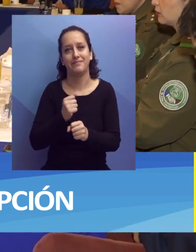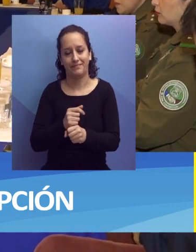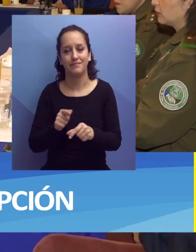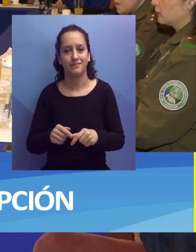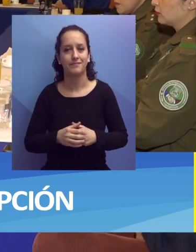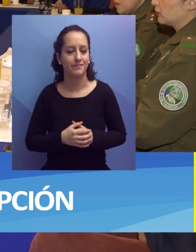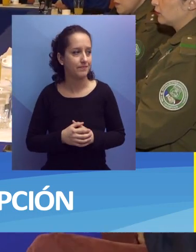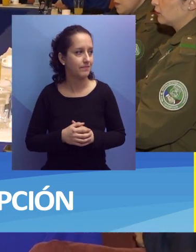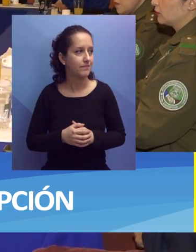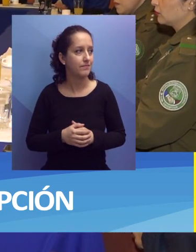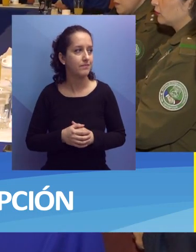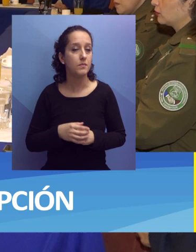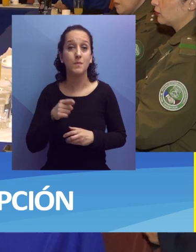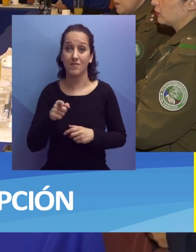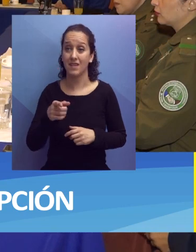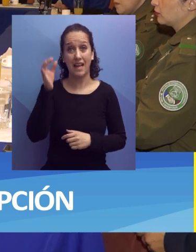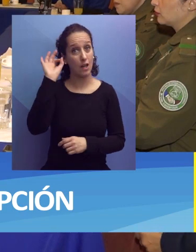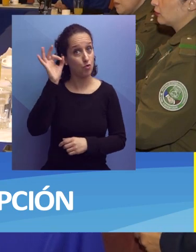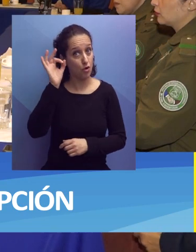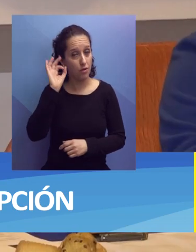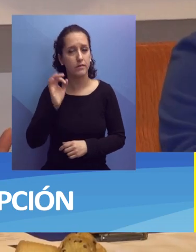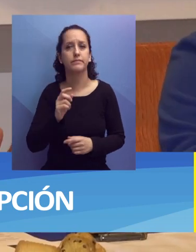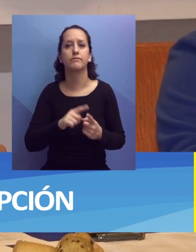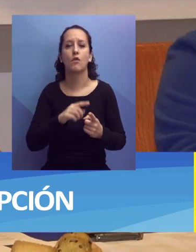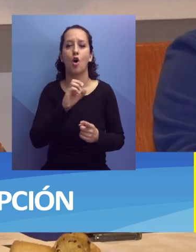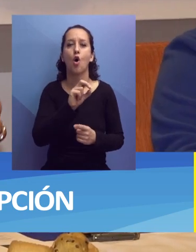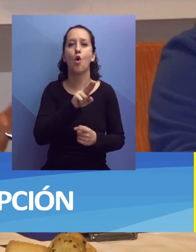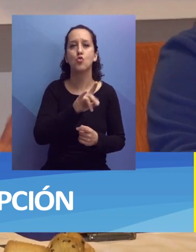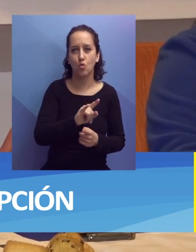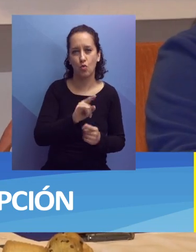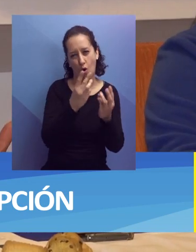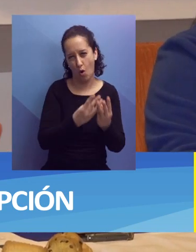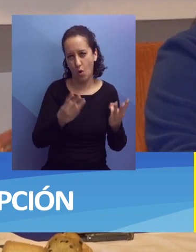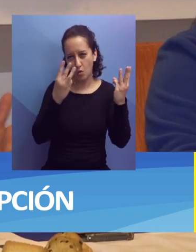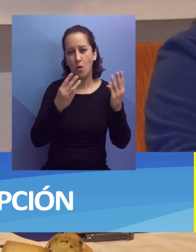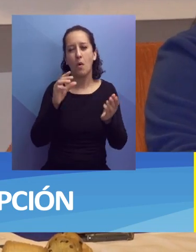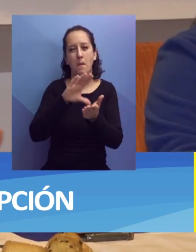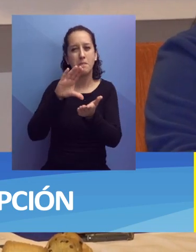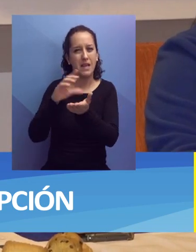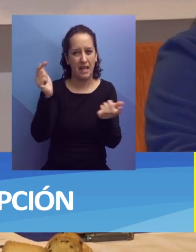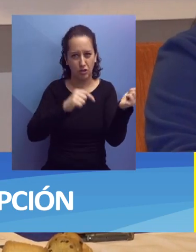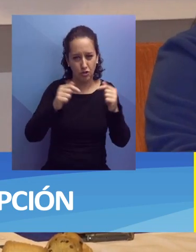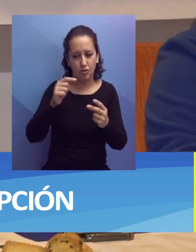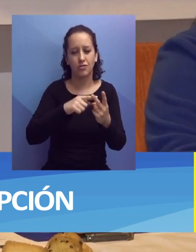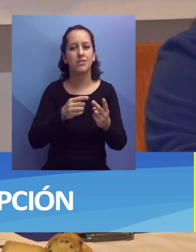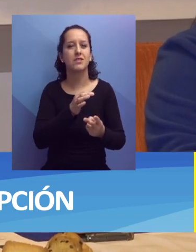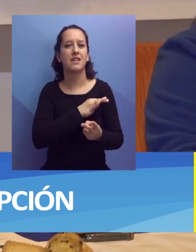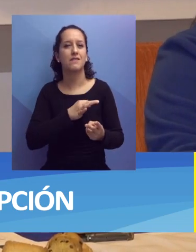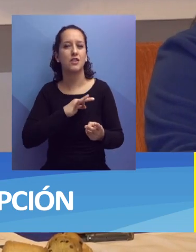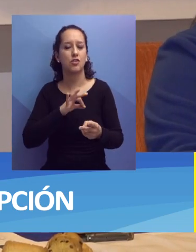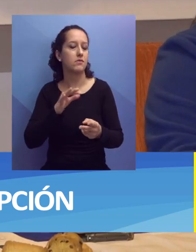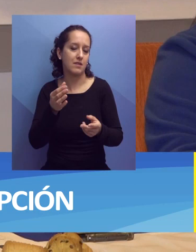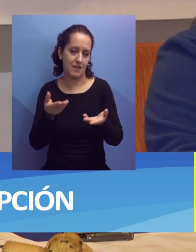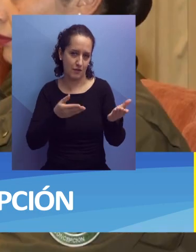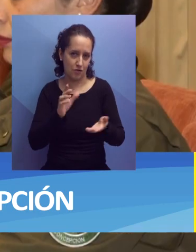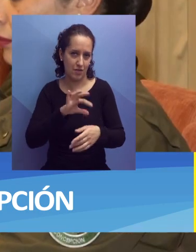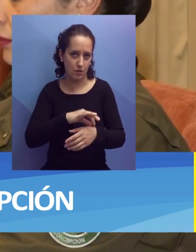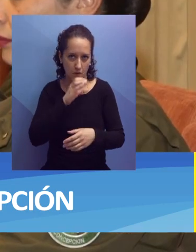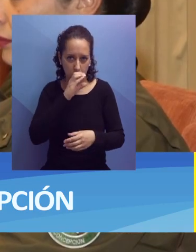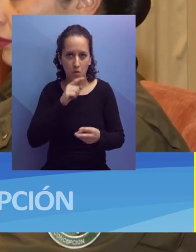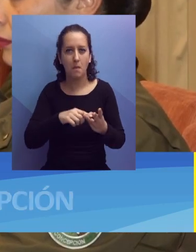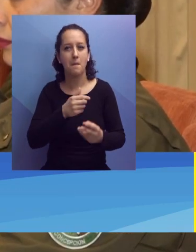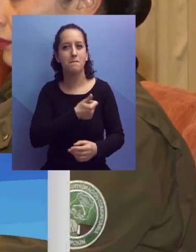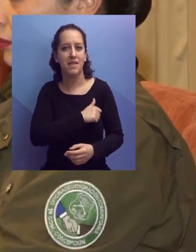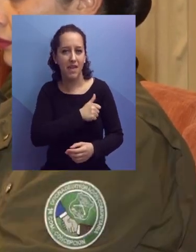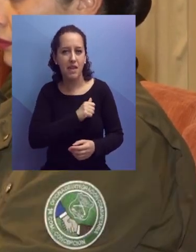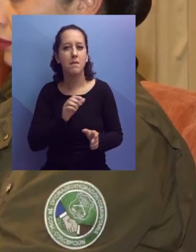las personas en situación de calle. Entre los participantes de la reunión se cuentan ONU Migraciones, Servicio de Salud Concepción,